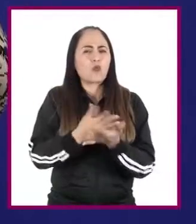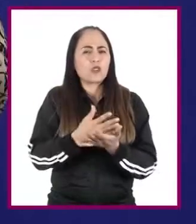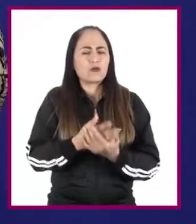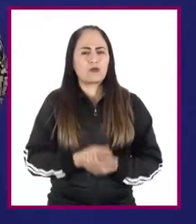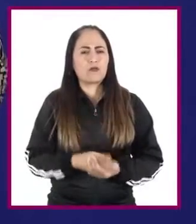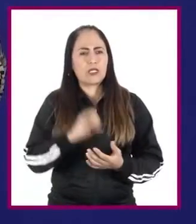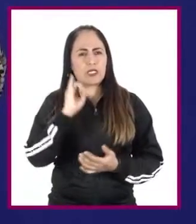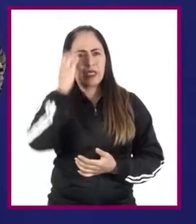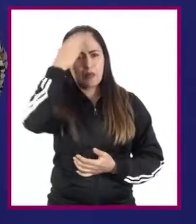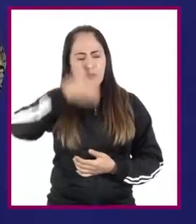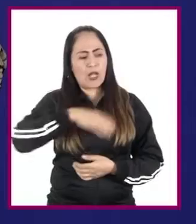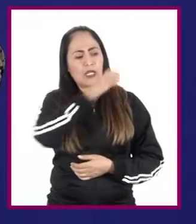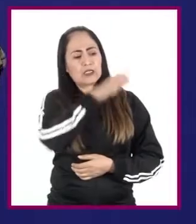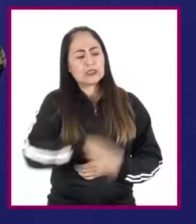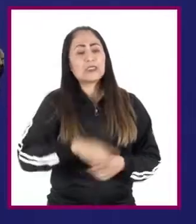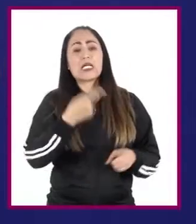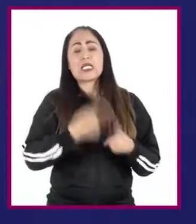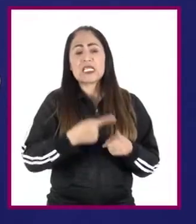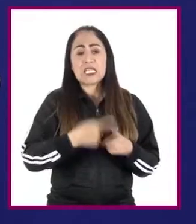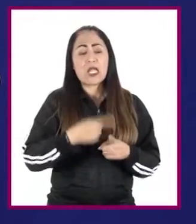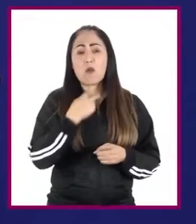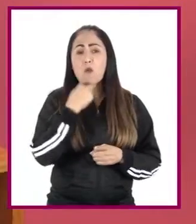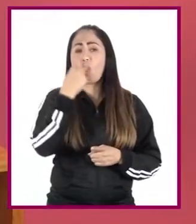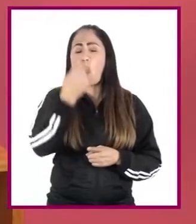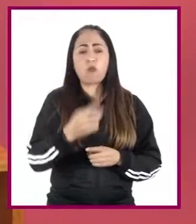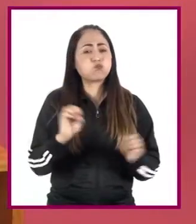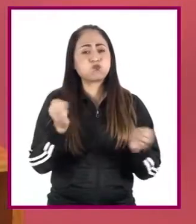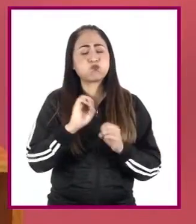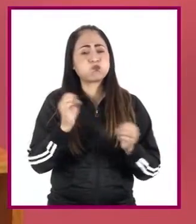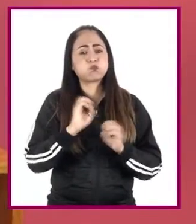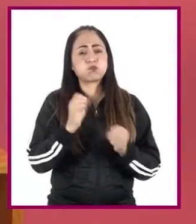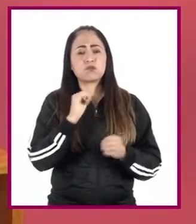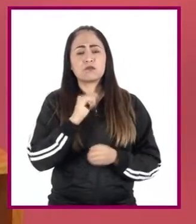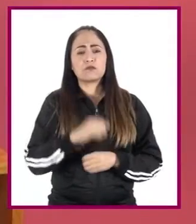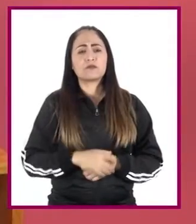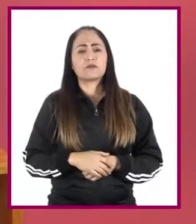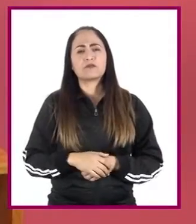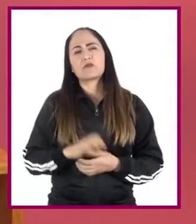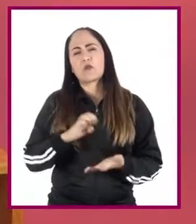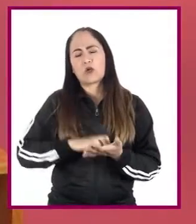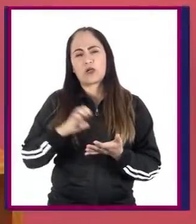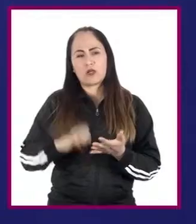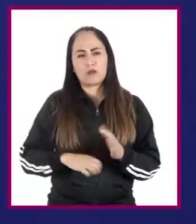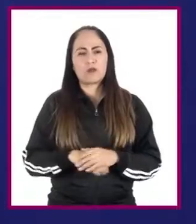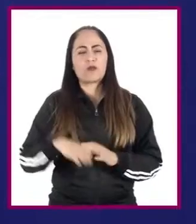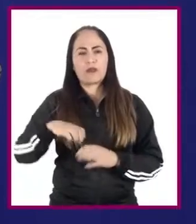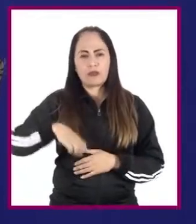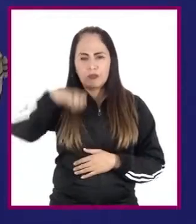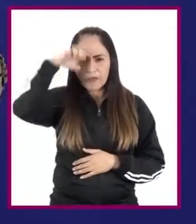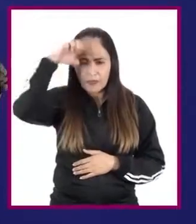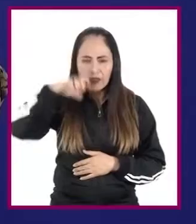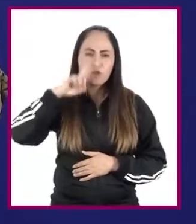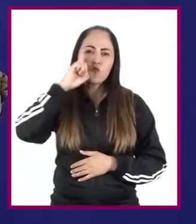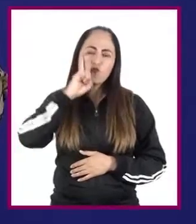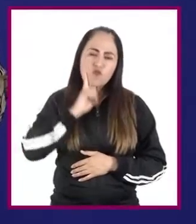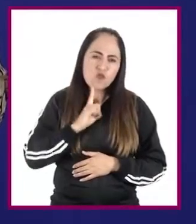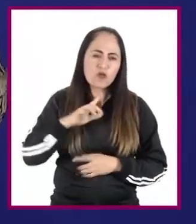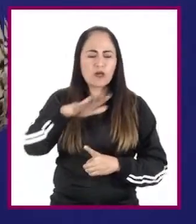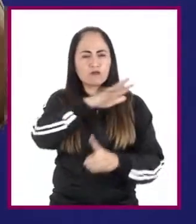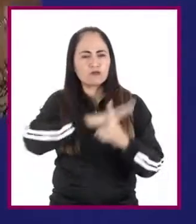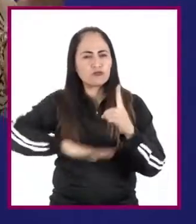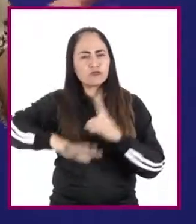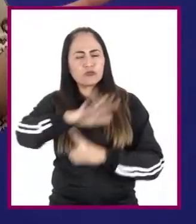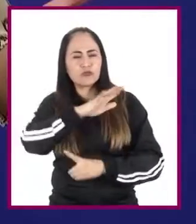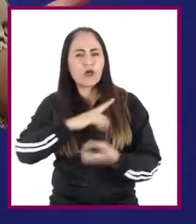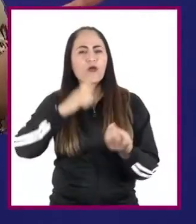voz, pero no se ve a la persona que está hablando. Es decir, la edad, género, contexto en el que se va a